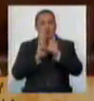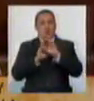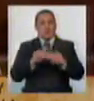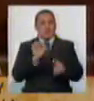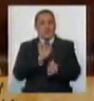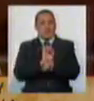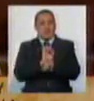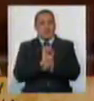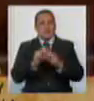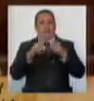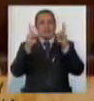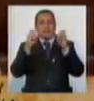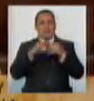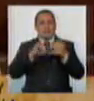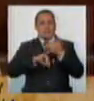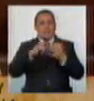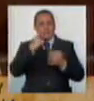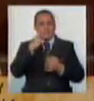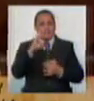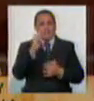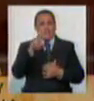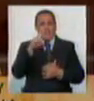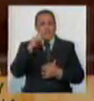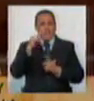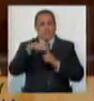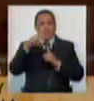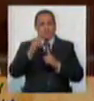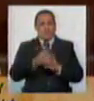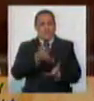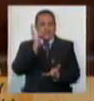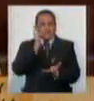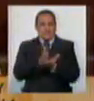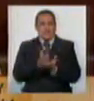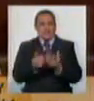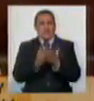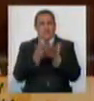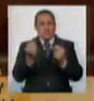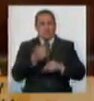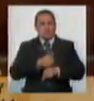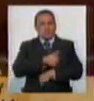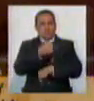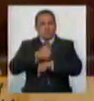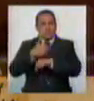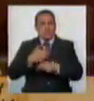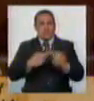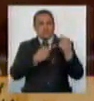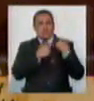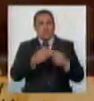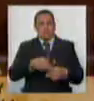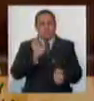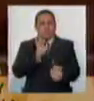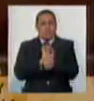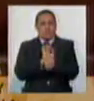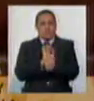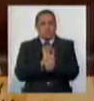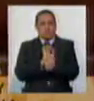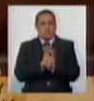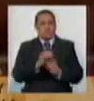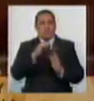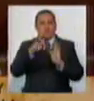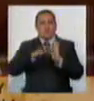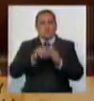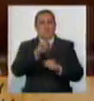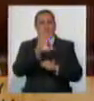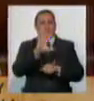el delito del sicariato, que permitirá sancionar a sus autores con una pena privativa de la libertad no menor